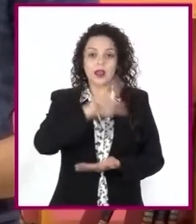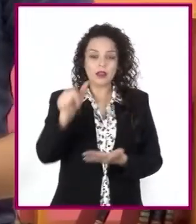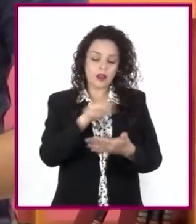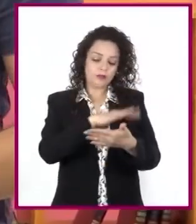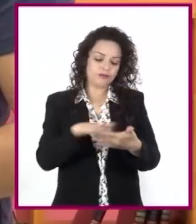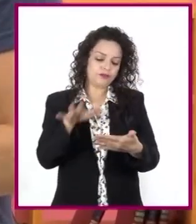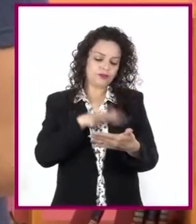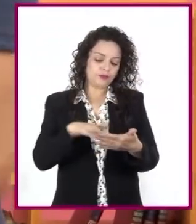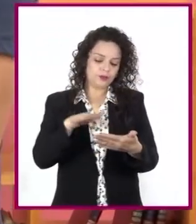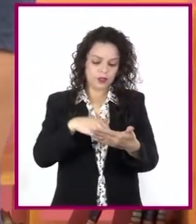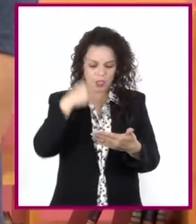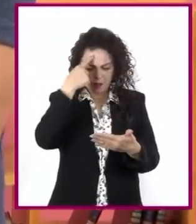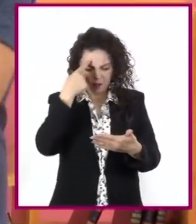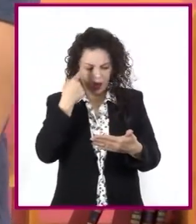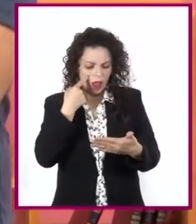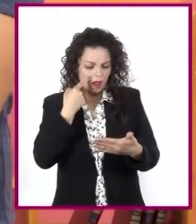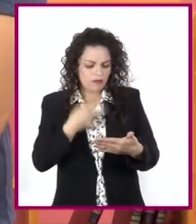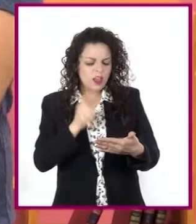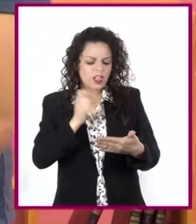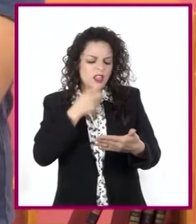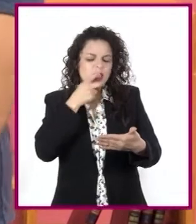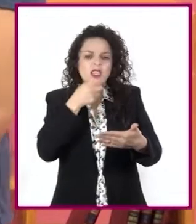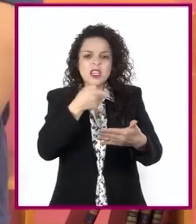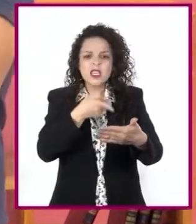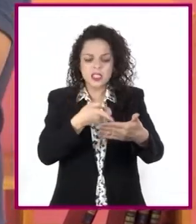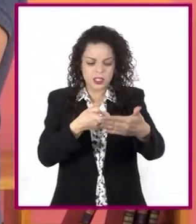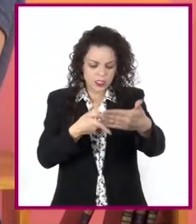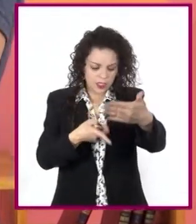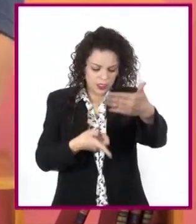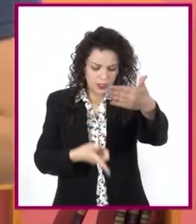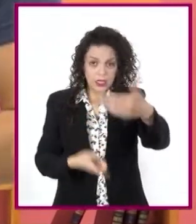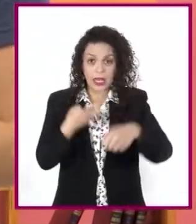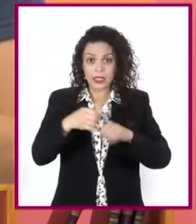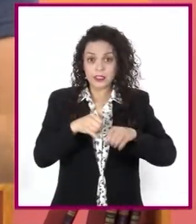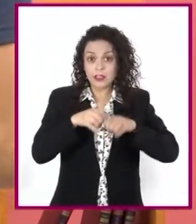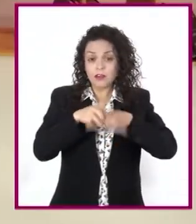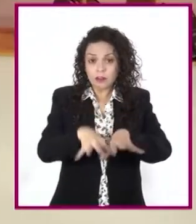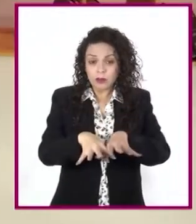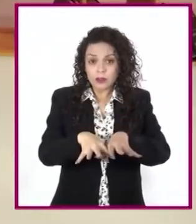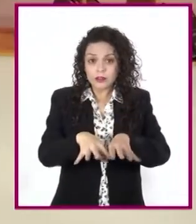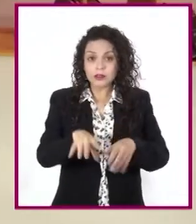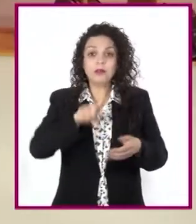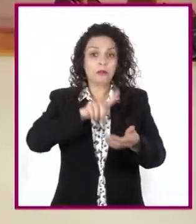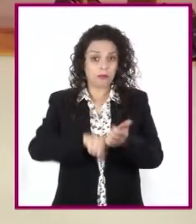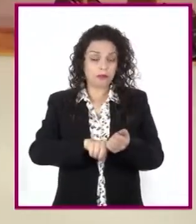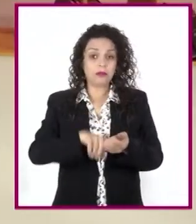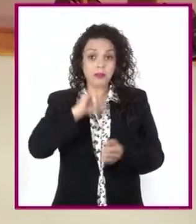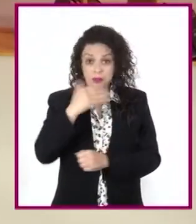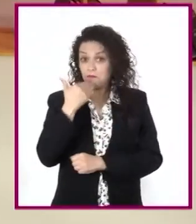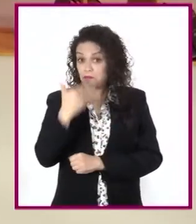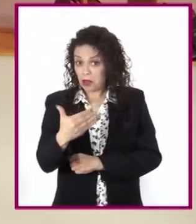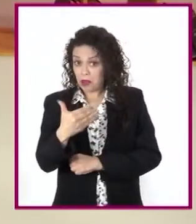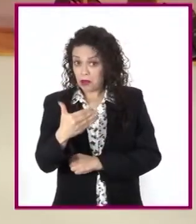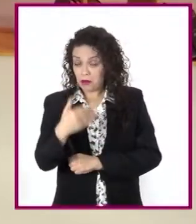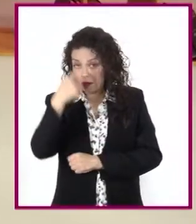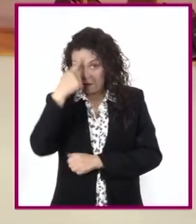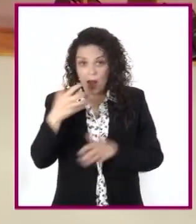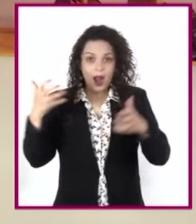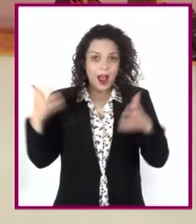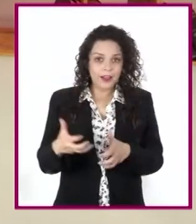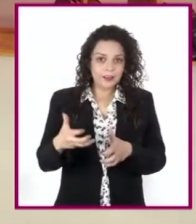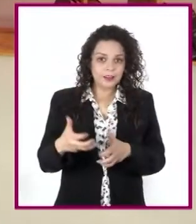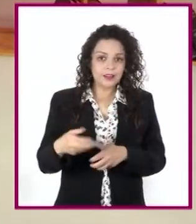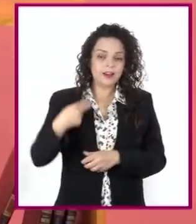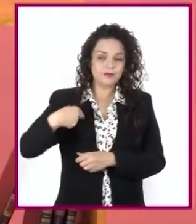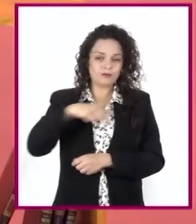exploratoria, la cual nos permitirá plantearnos si la información que tenemos frente a nosotros es la adecuada para la realización de